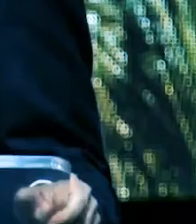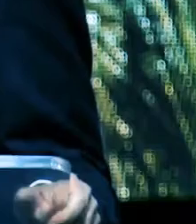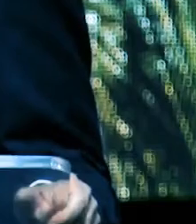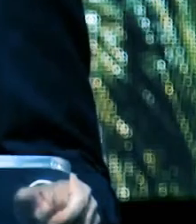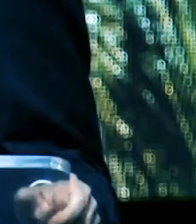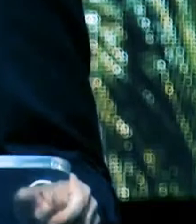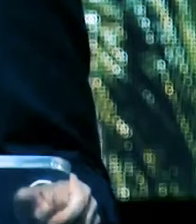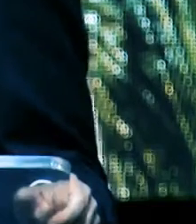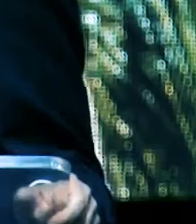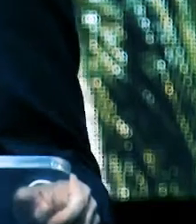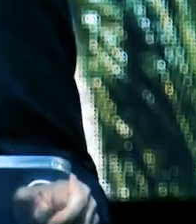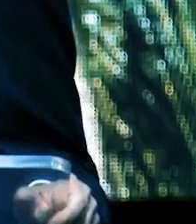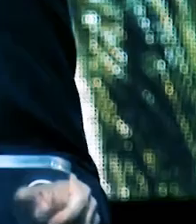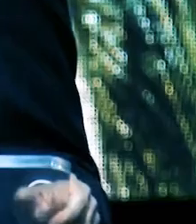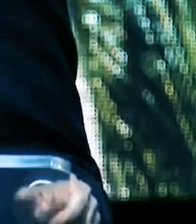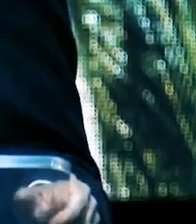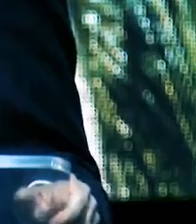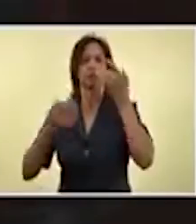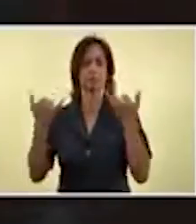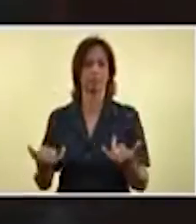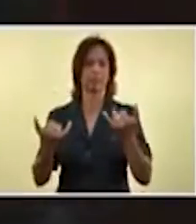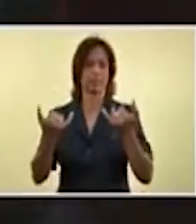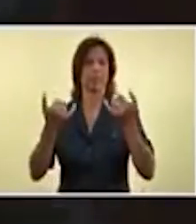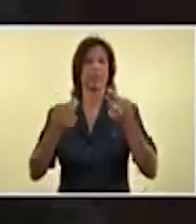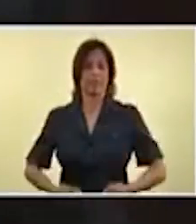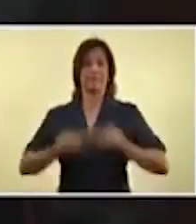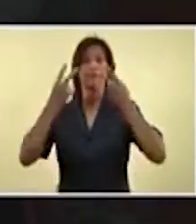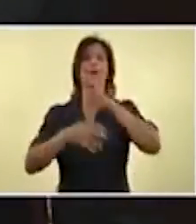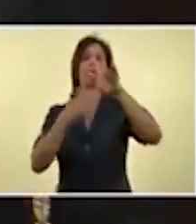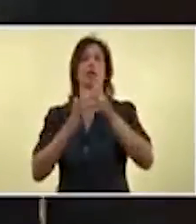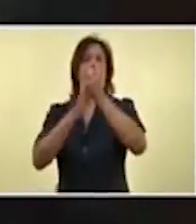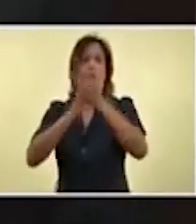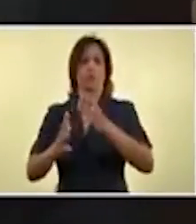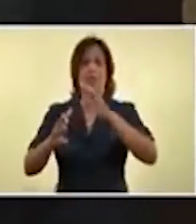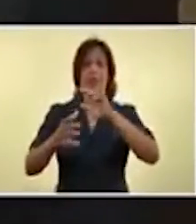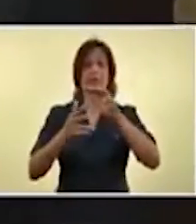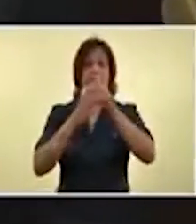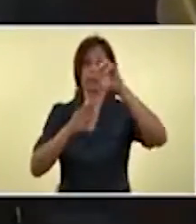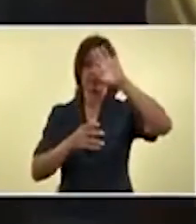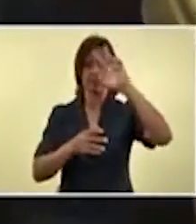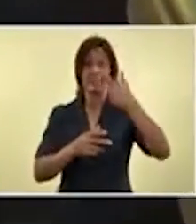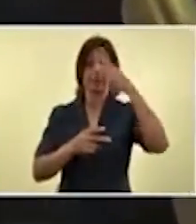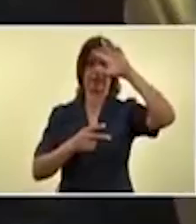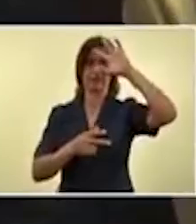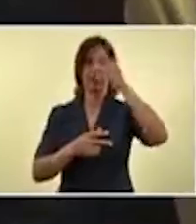el tiempo que lleva el jefe del Estado sin hablar, y lo que preocupa es que posiblemente el tiempo no dé